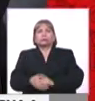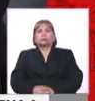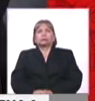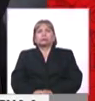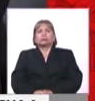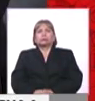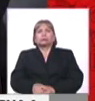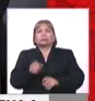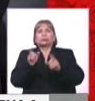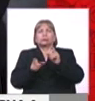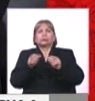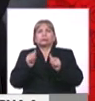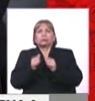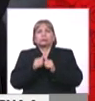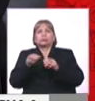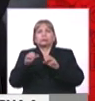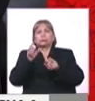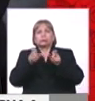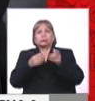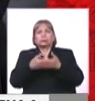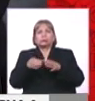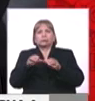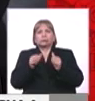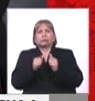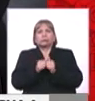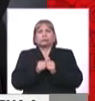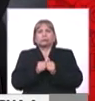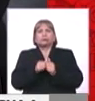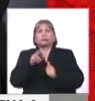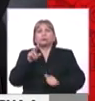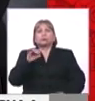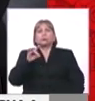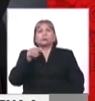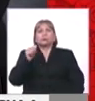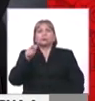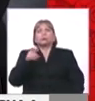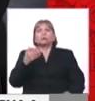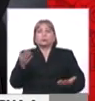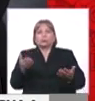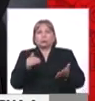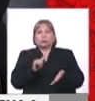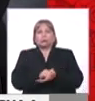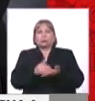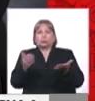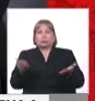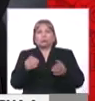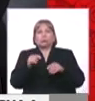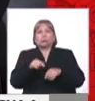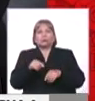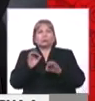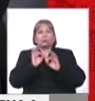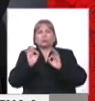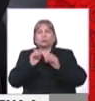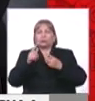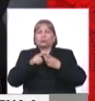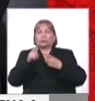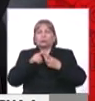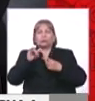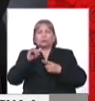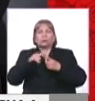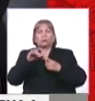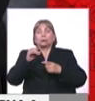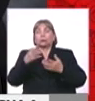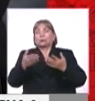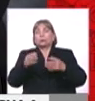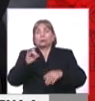de pobladores, ciudadanos del área rural se encuentren también en este momento sin titulación. Igual ocurre en el